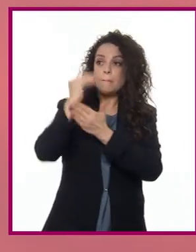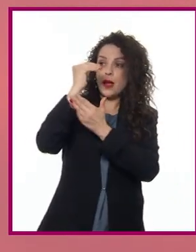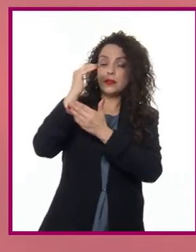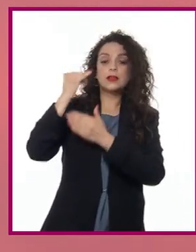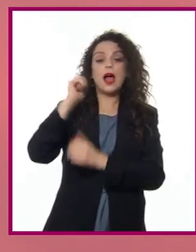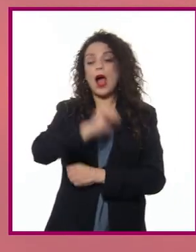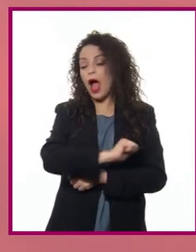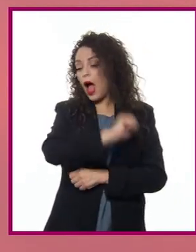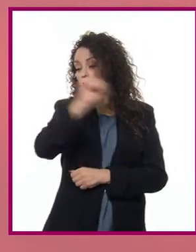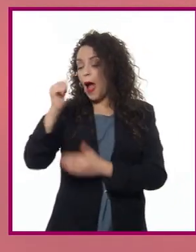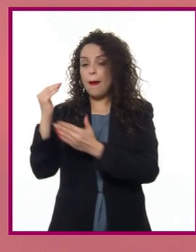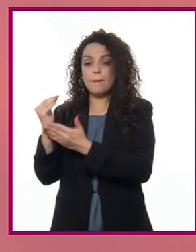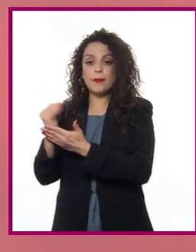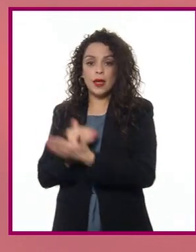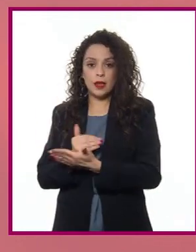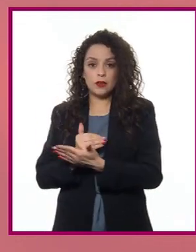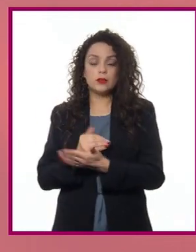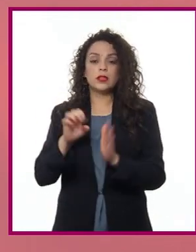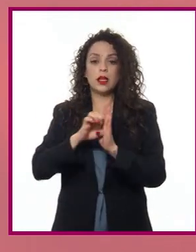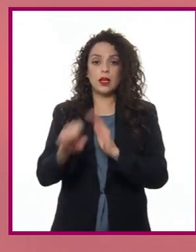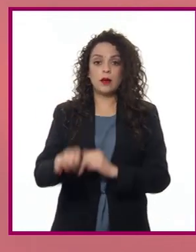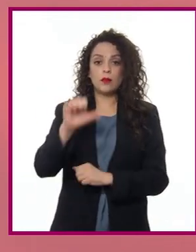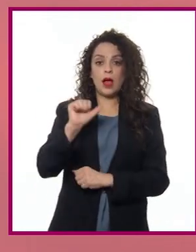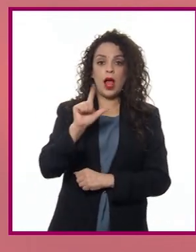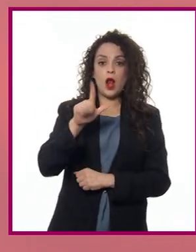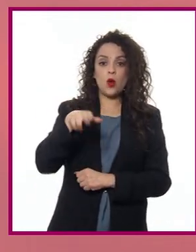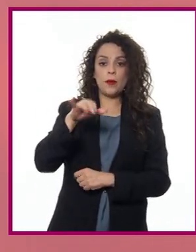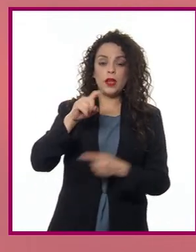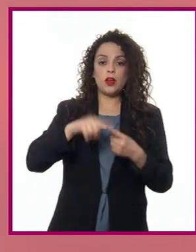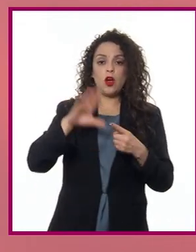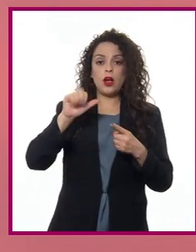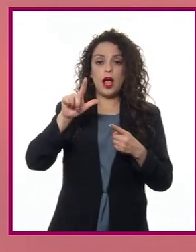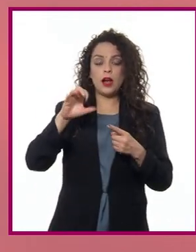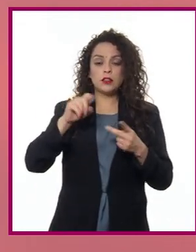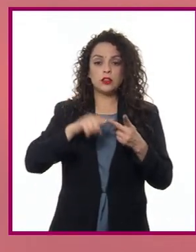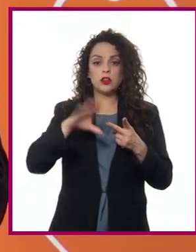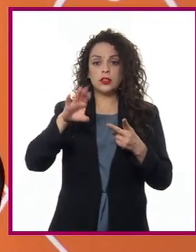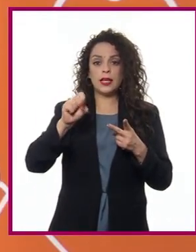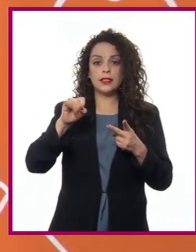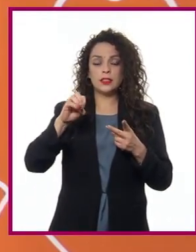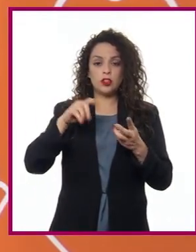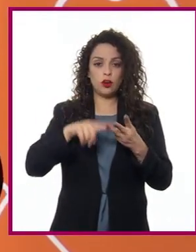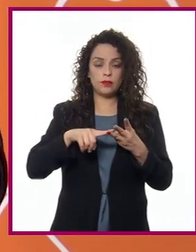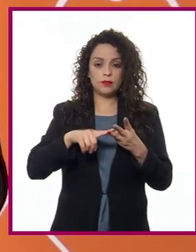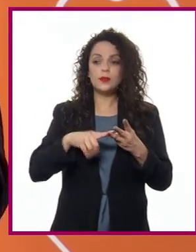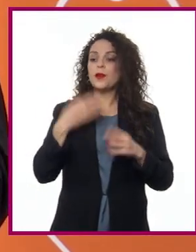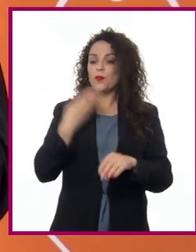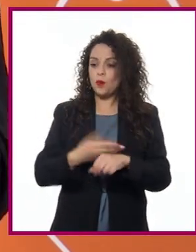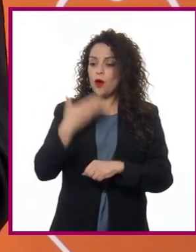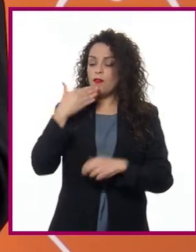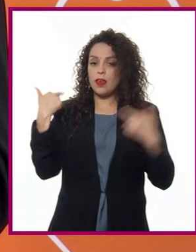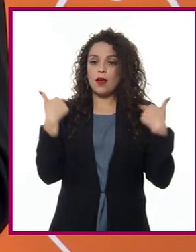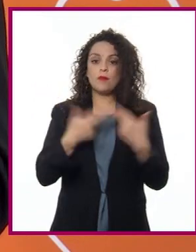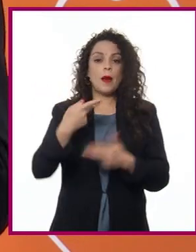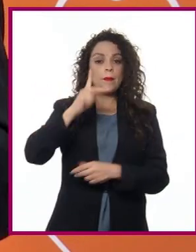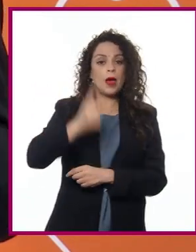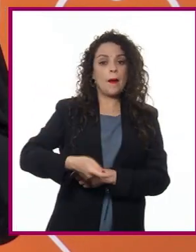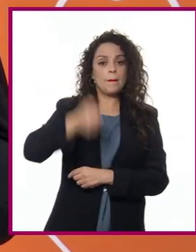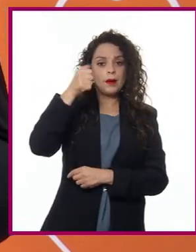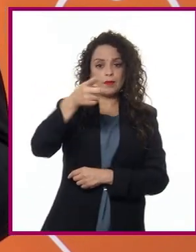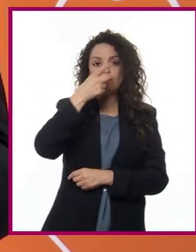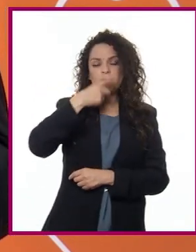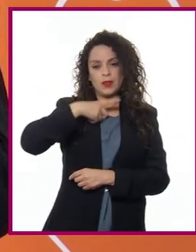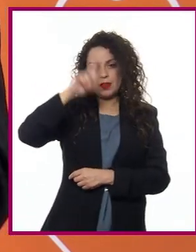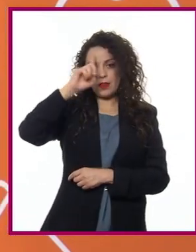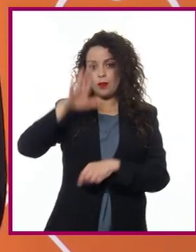atómico. Serían aluminio, calcio y cesio. Muy bien, profesor, pero primero deme una pista,